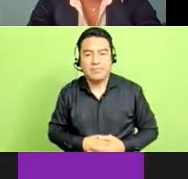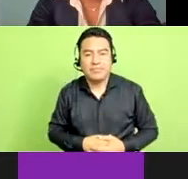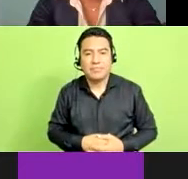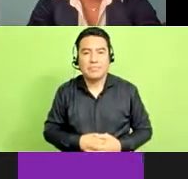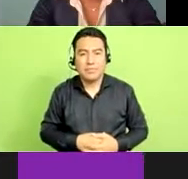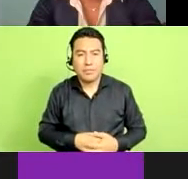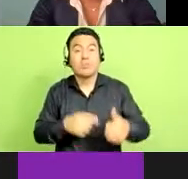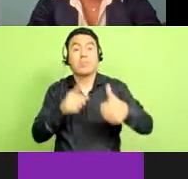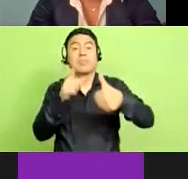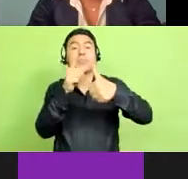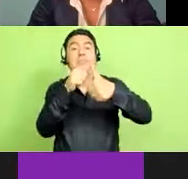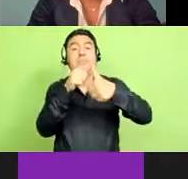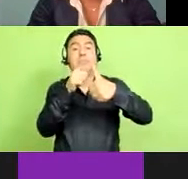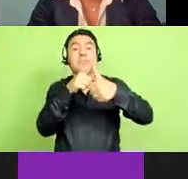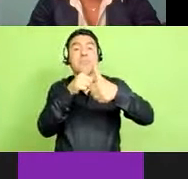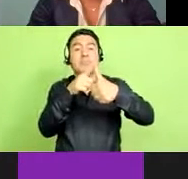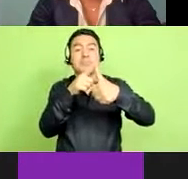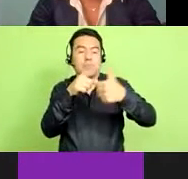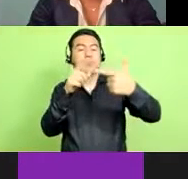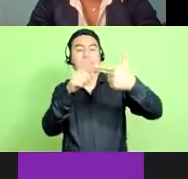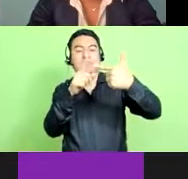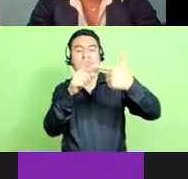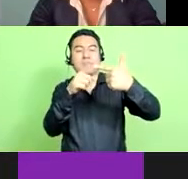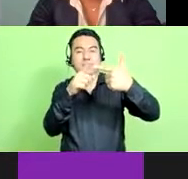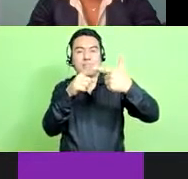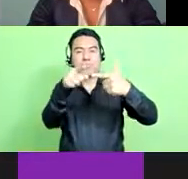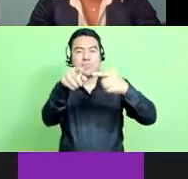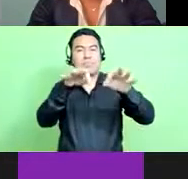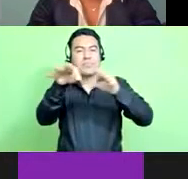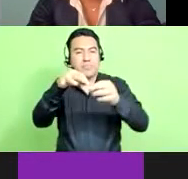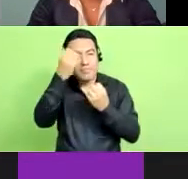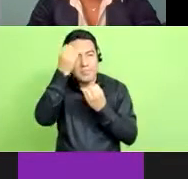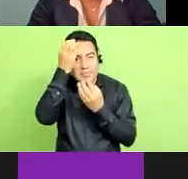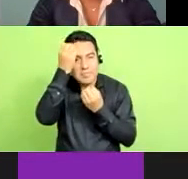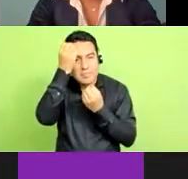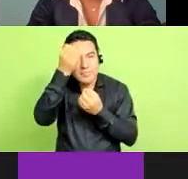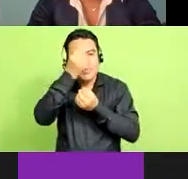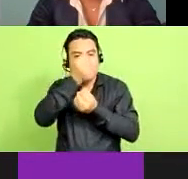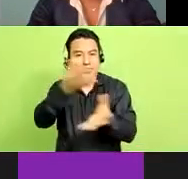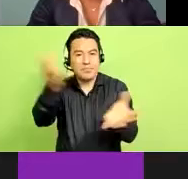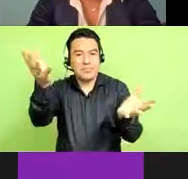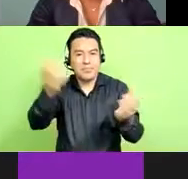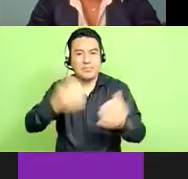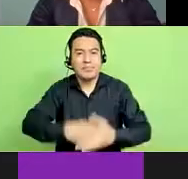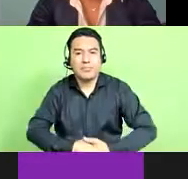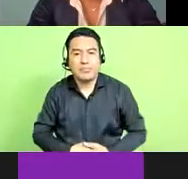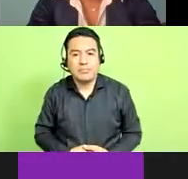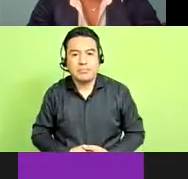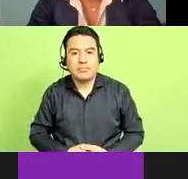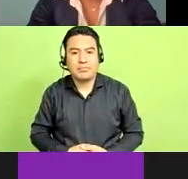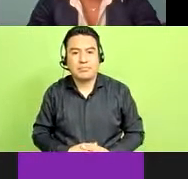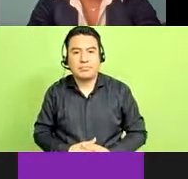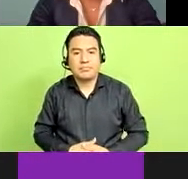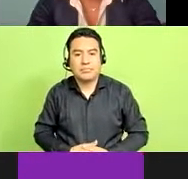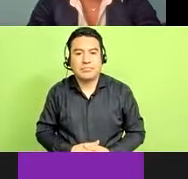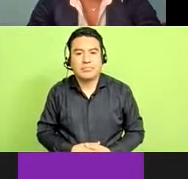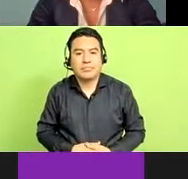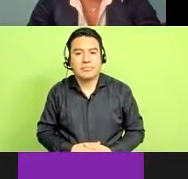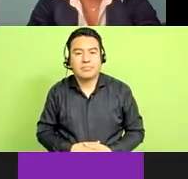respecto a la etapa informativa si tenemos acá desde el 3 de enero del